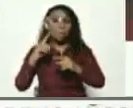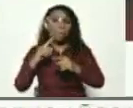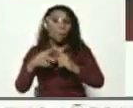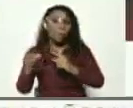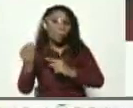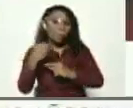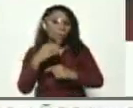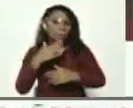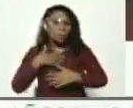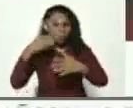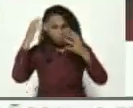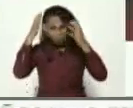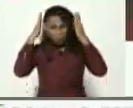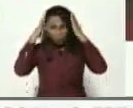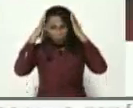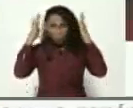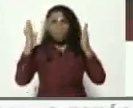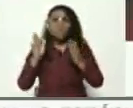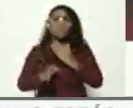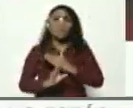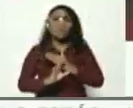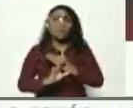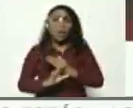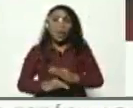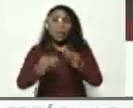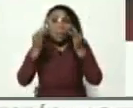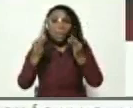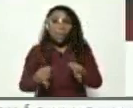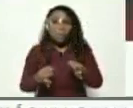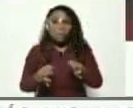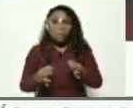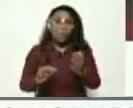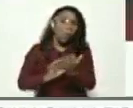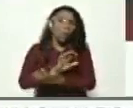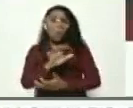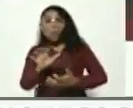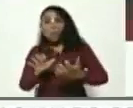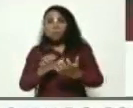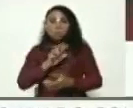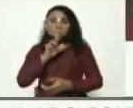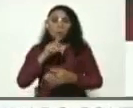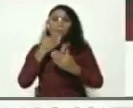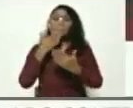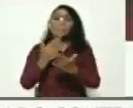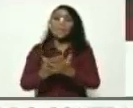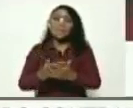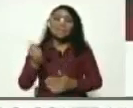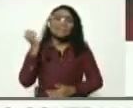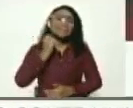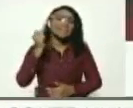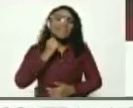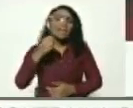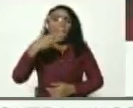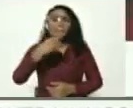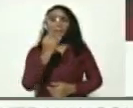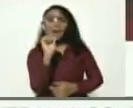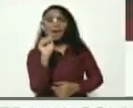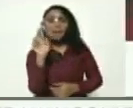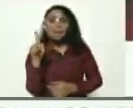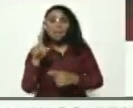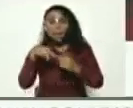me atormenta todavía es el justo clamor con que se quejarán los de la clase de Piar y de